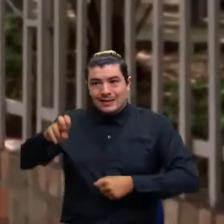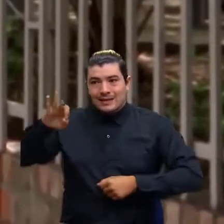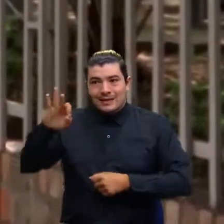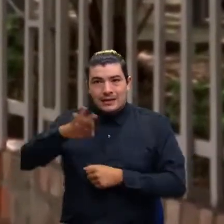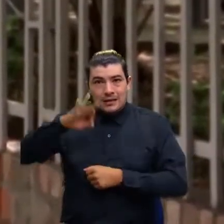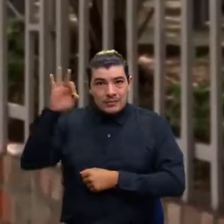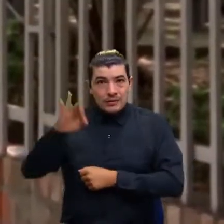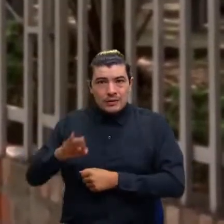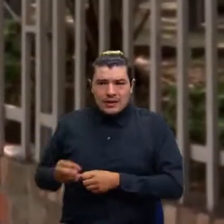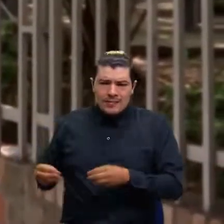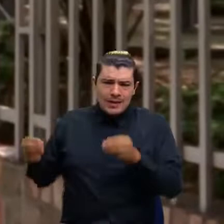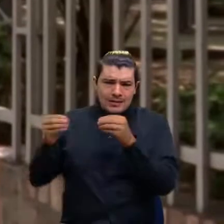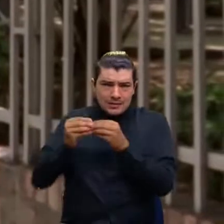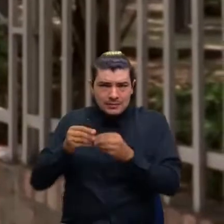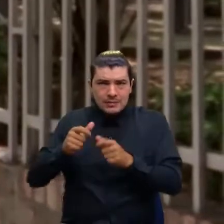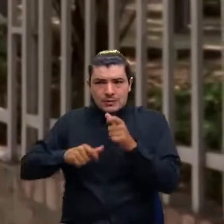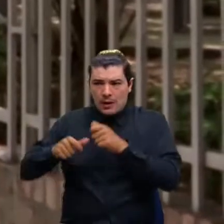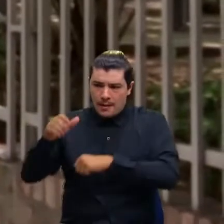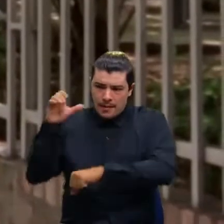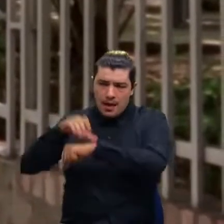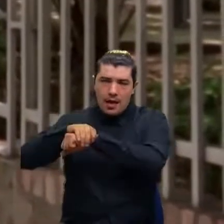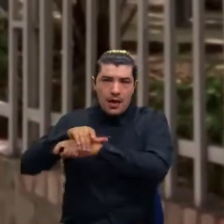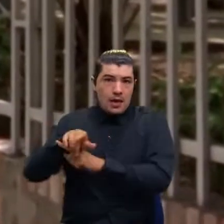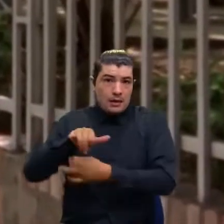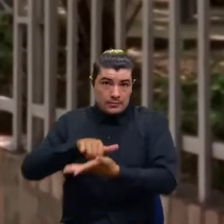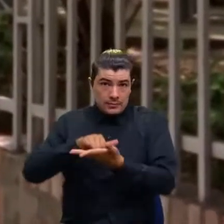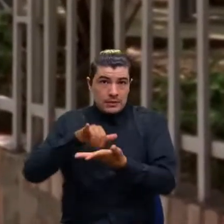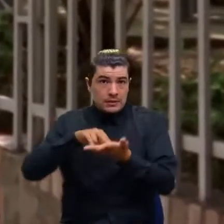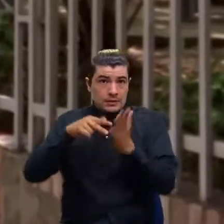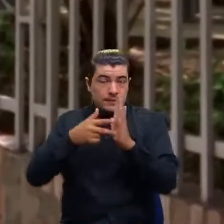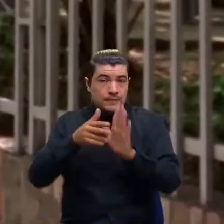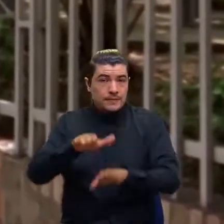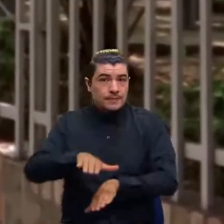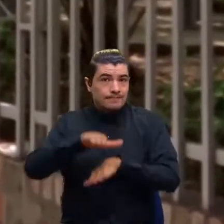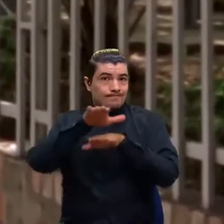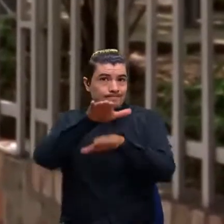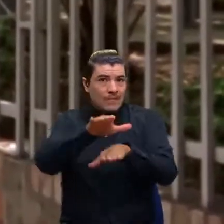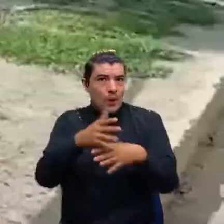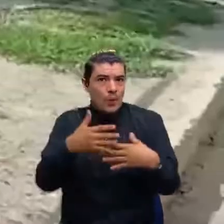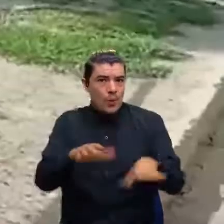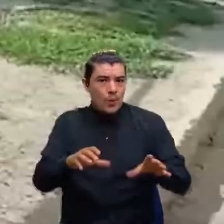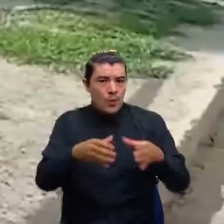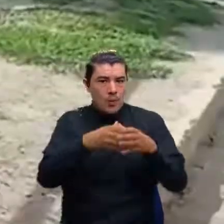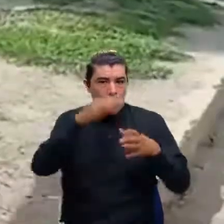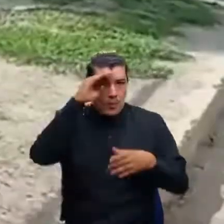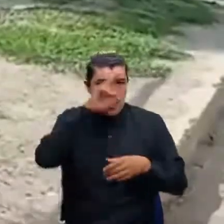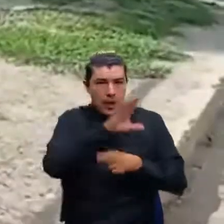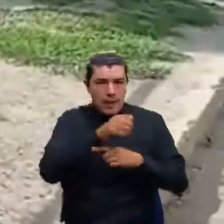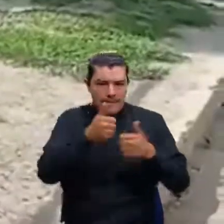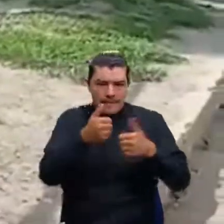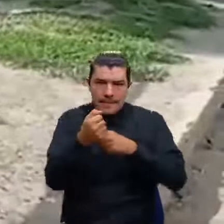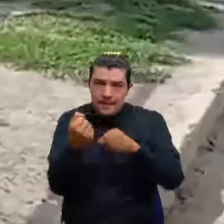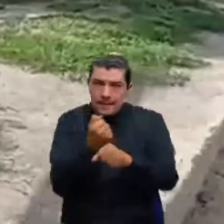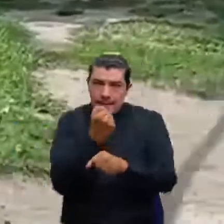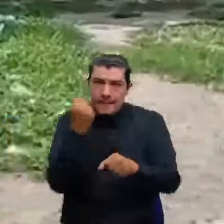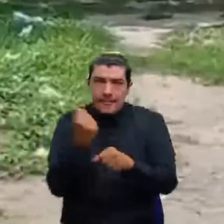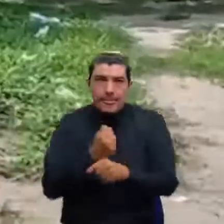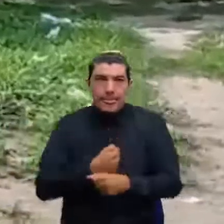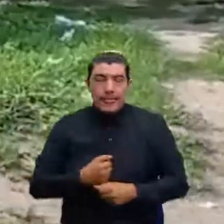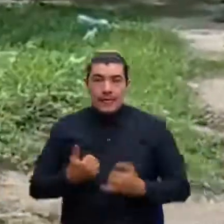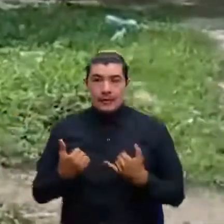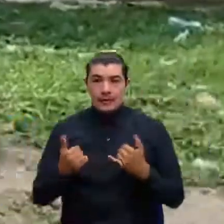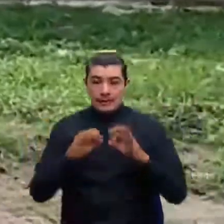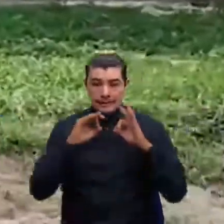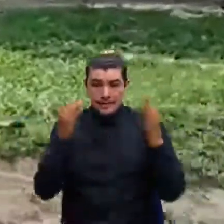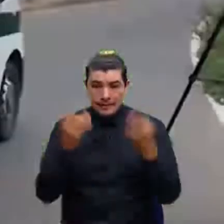capturas. Lo cual representa un gran trabajo por parte de la fuerza pública. Por ahora, los familiares del comerciante piden